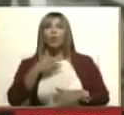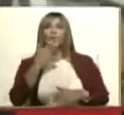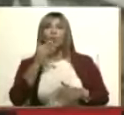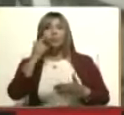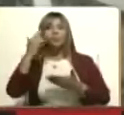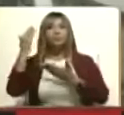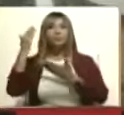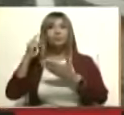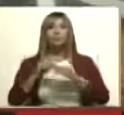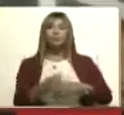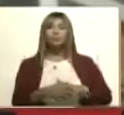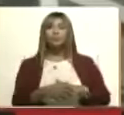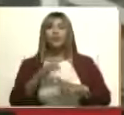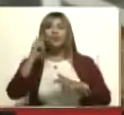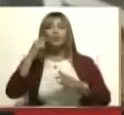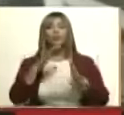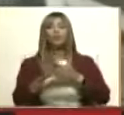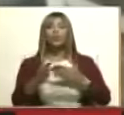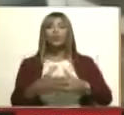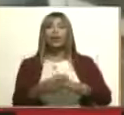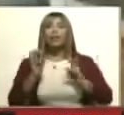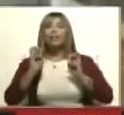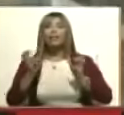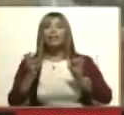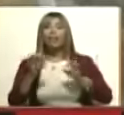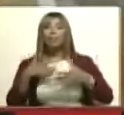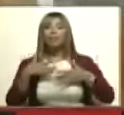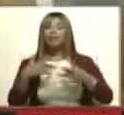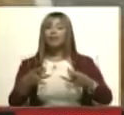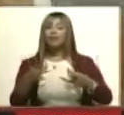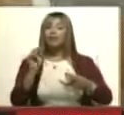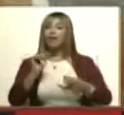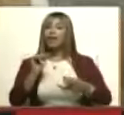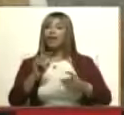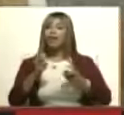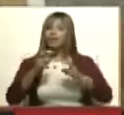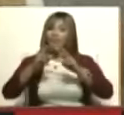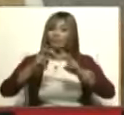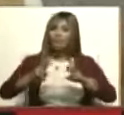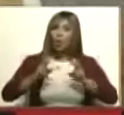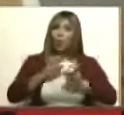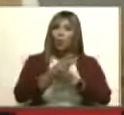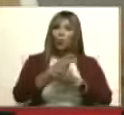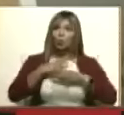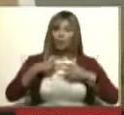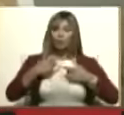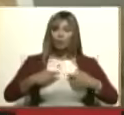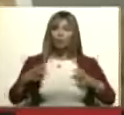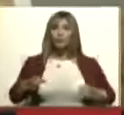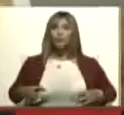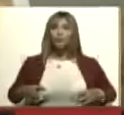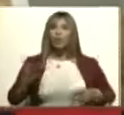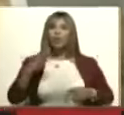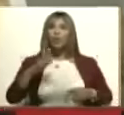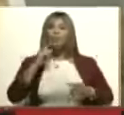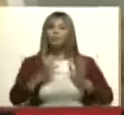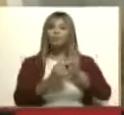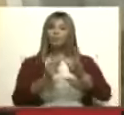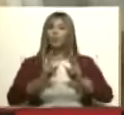menos colgar uno que tiene que ver con el tema, es interesante este de la exhumación, fíjate. Lo más